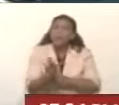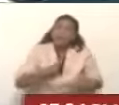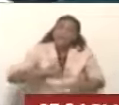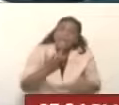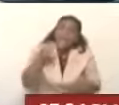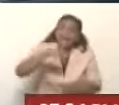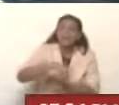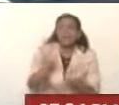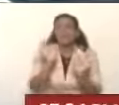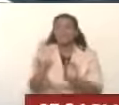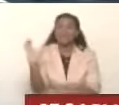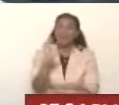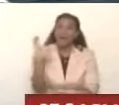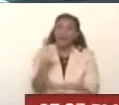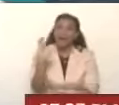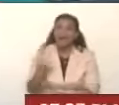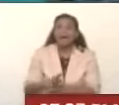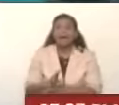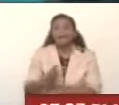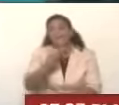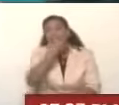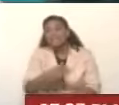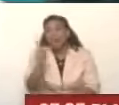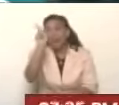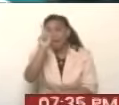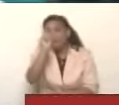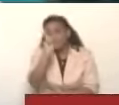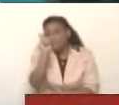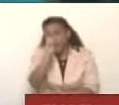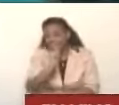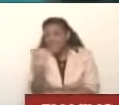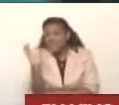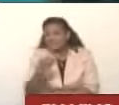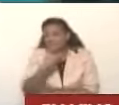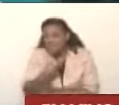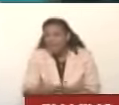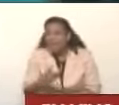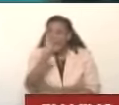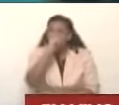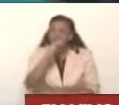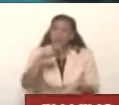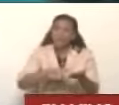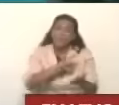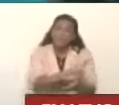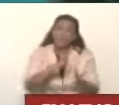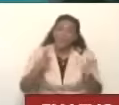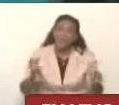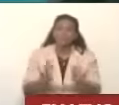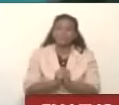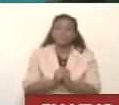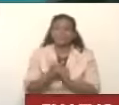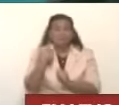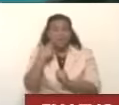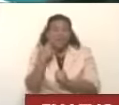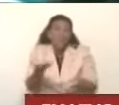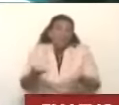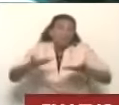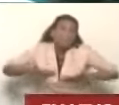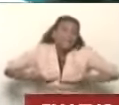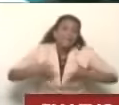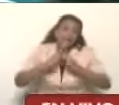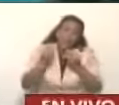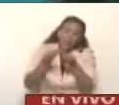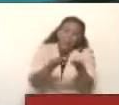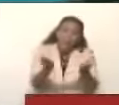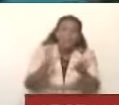hacer aquí en Caracas para diciembre de este mismo año. Entonces, es el obsequio que le hace la doctora Tao a toda